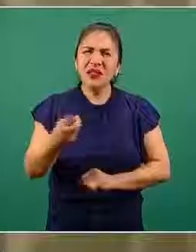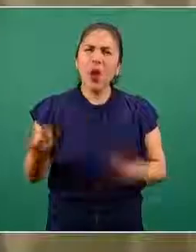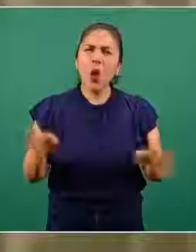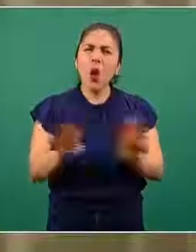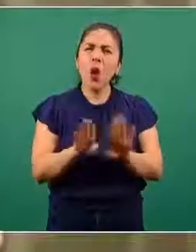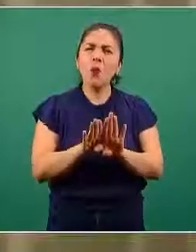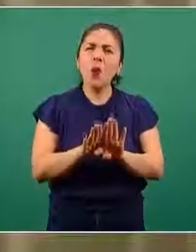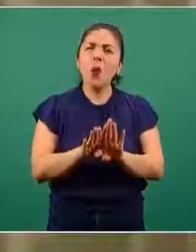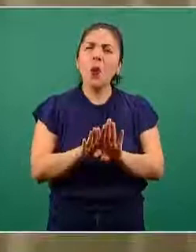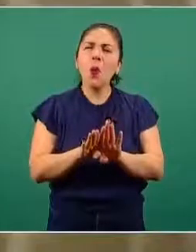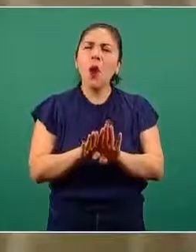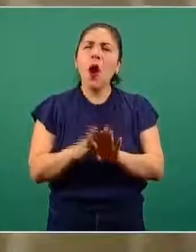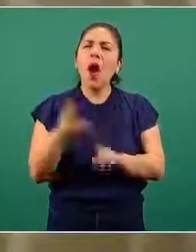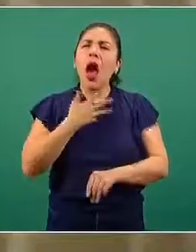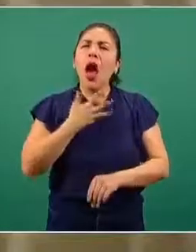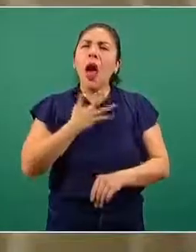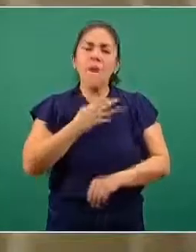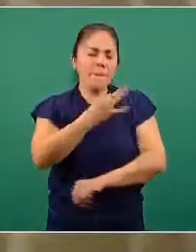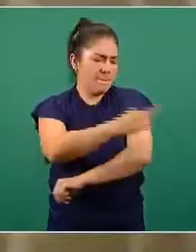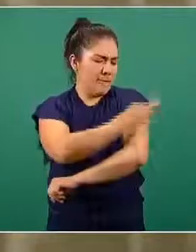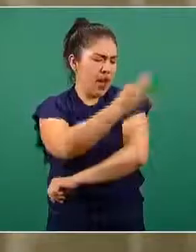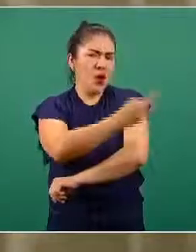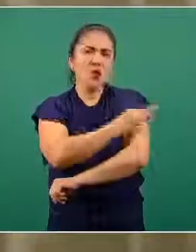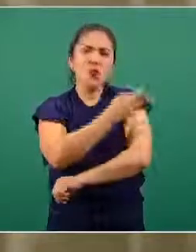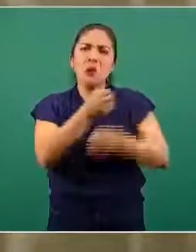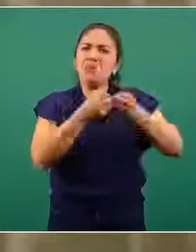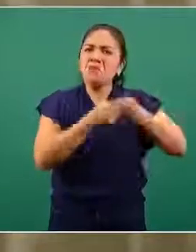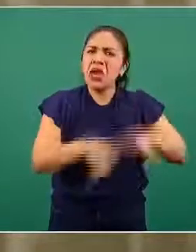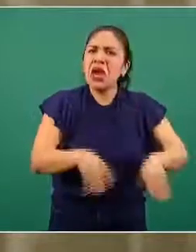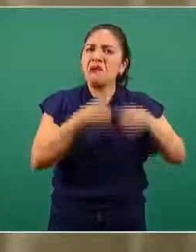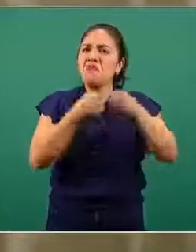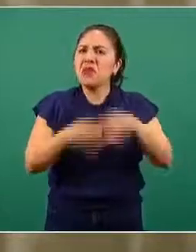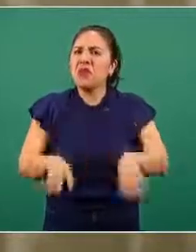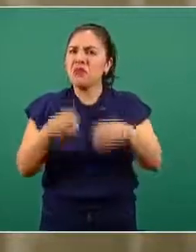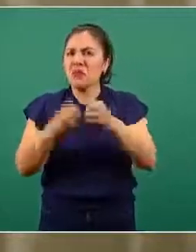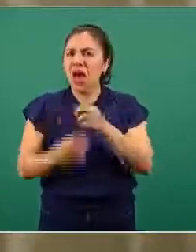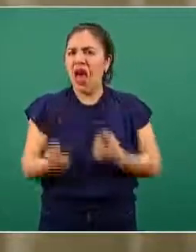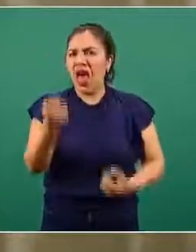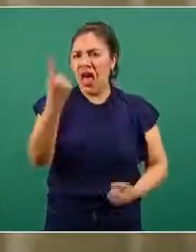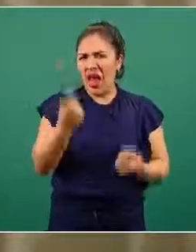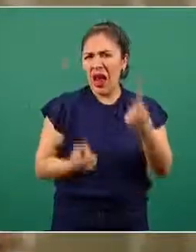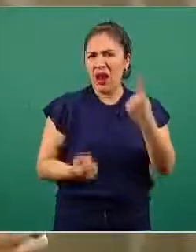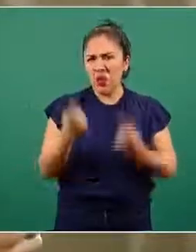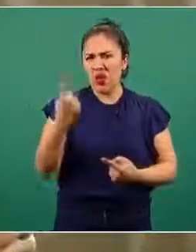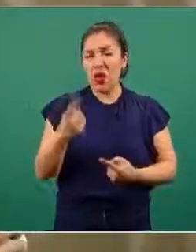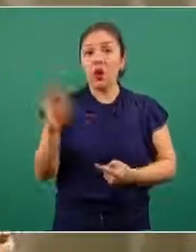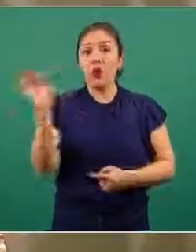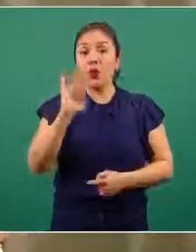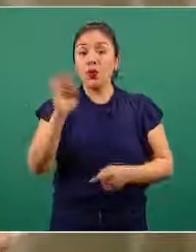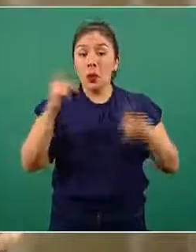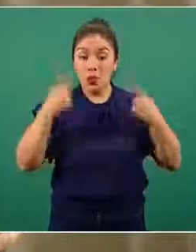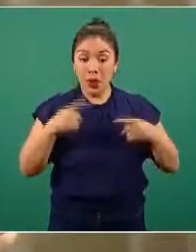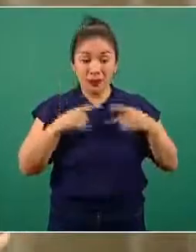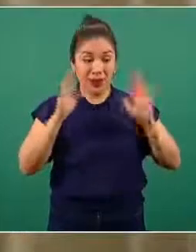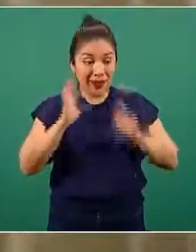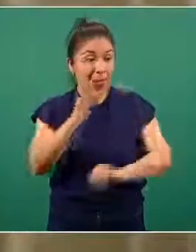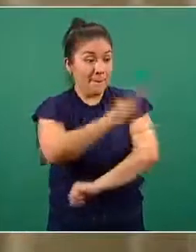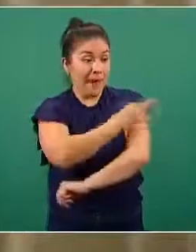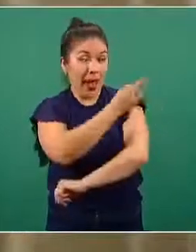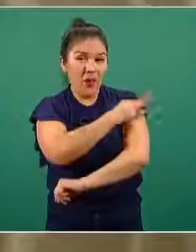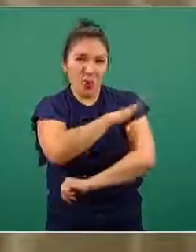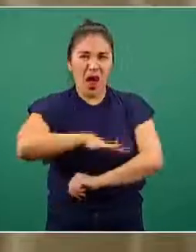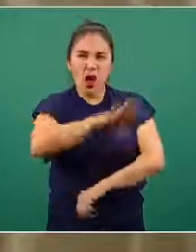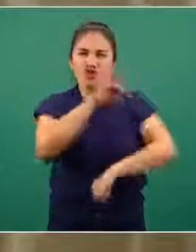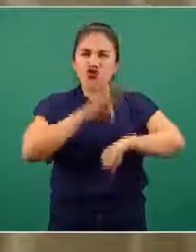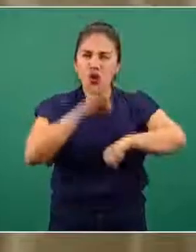como pérdida o merma de vacunas. En algún momento, ya que vacunan al personal médico,